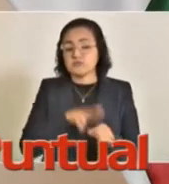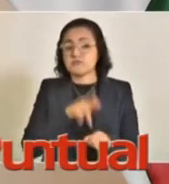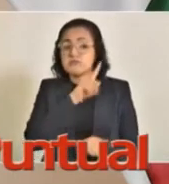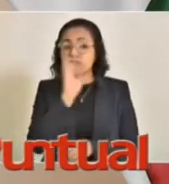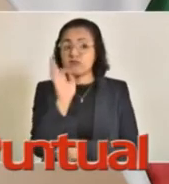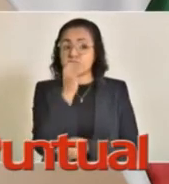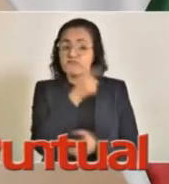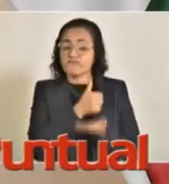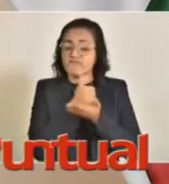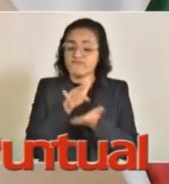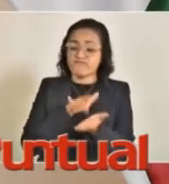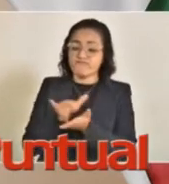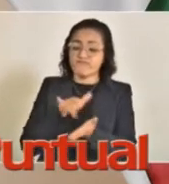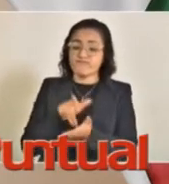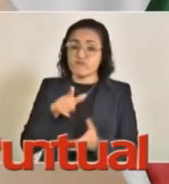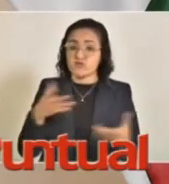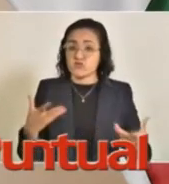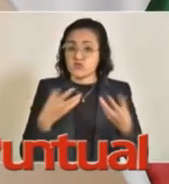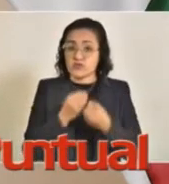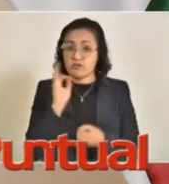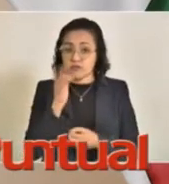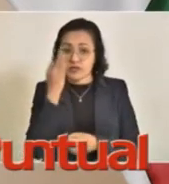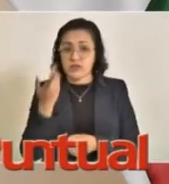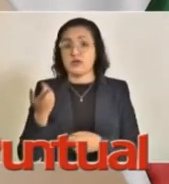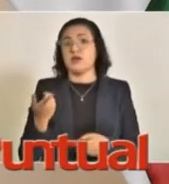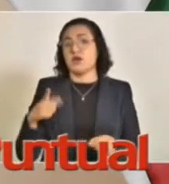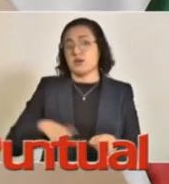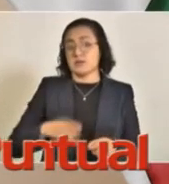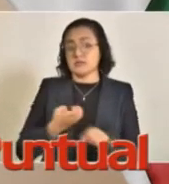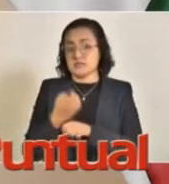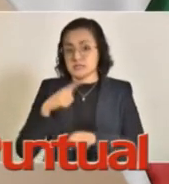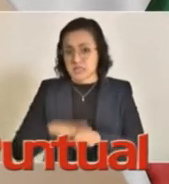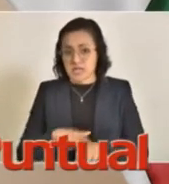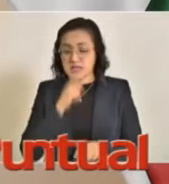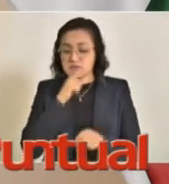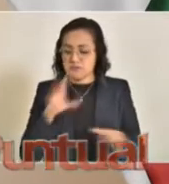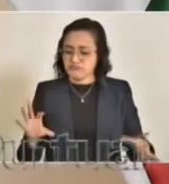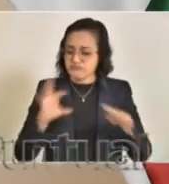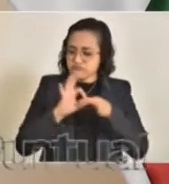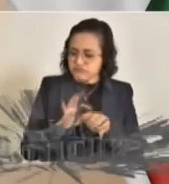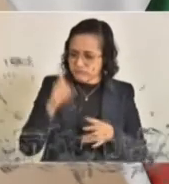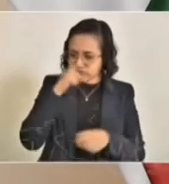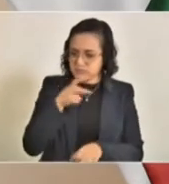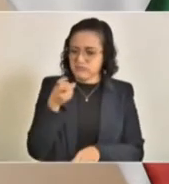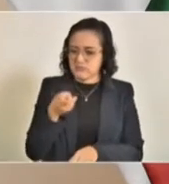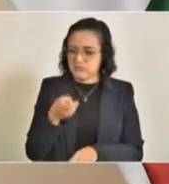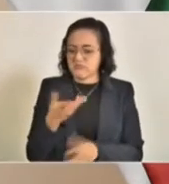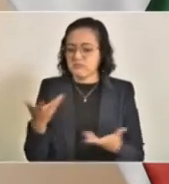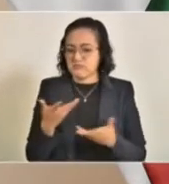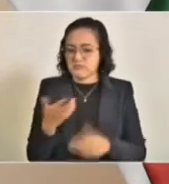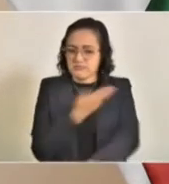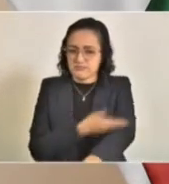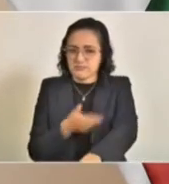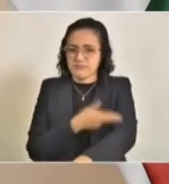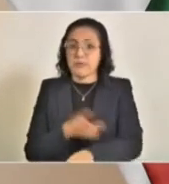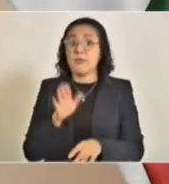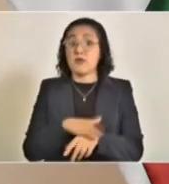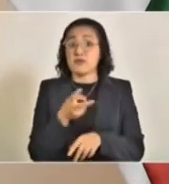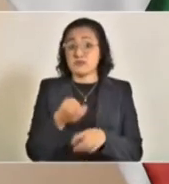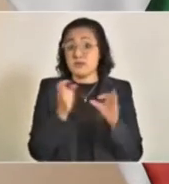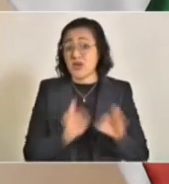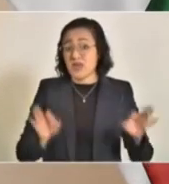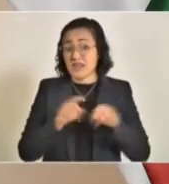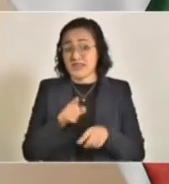Federación y Estado, gobierno estatal, lo hemos estado llevando a cabo. Por eso la importancia de la visita del presidente de